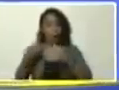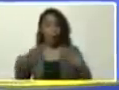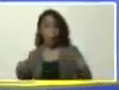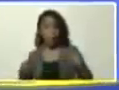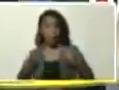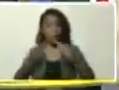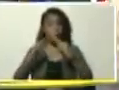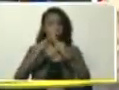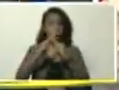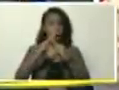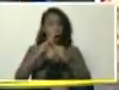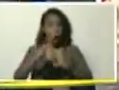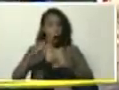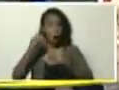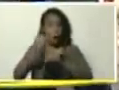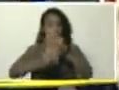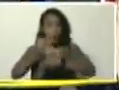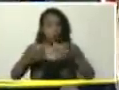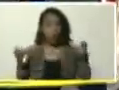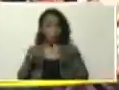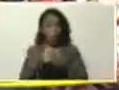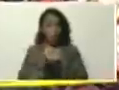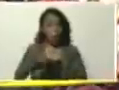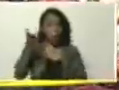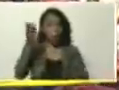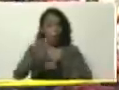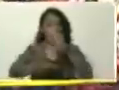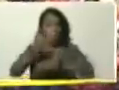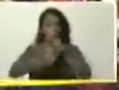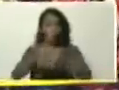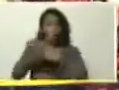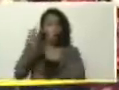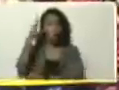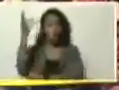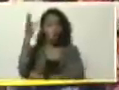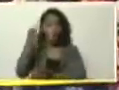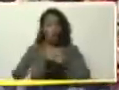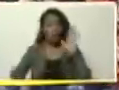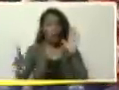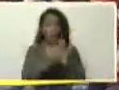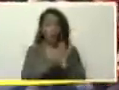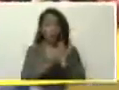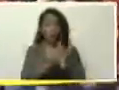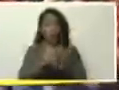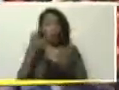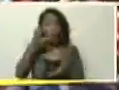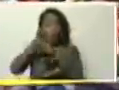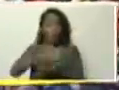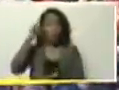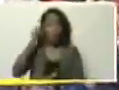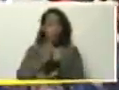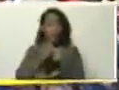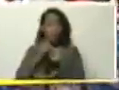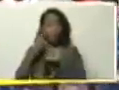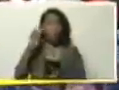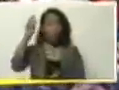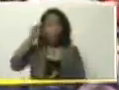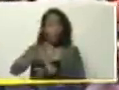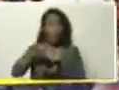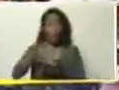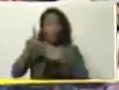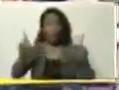encuentro, esta sesión solemne que estará efectuando el Consejo Legislativo del estado bolivariano de Miranda, la